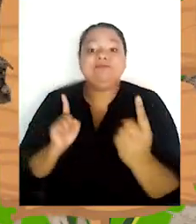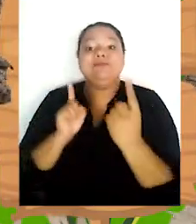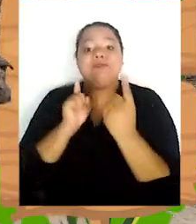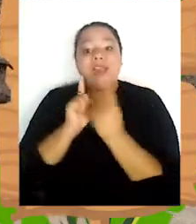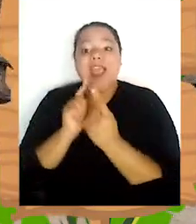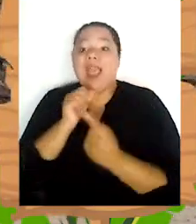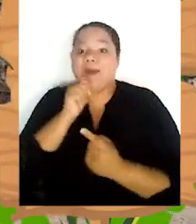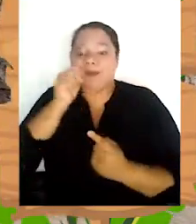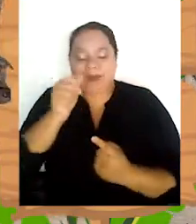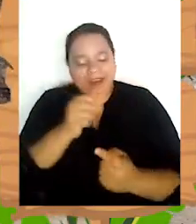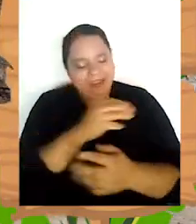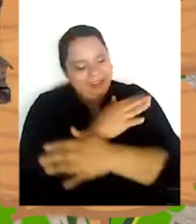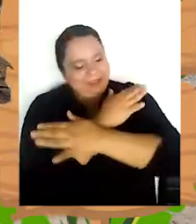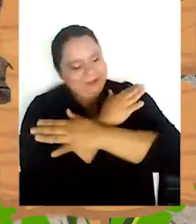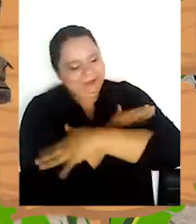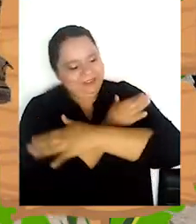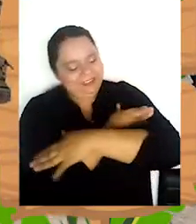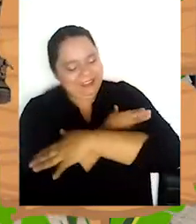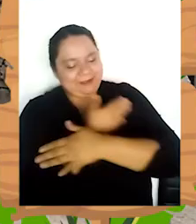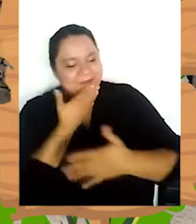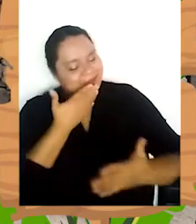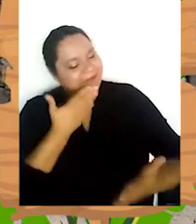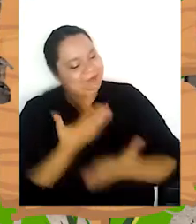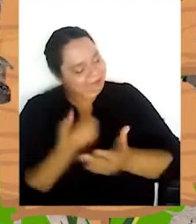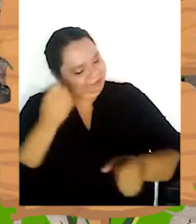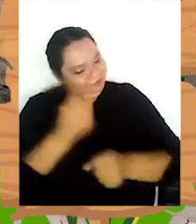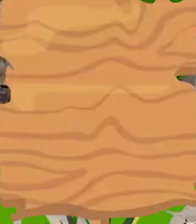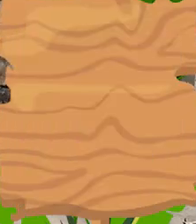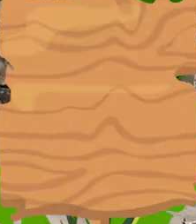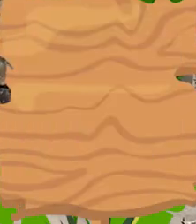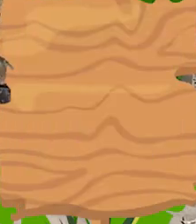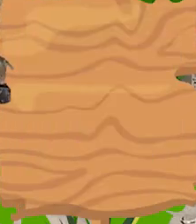bendición y le felicita por el trabajo realizado.